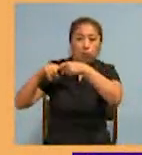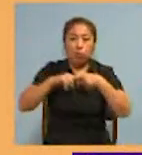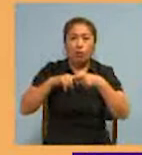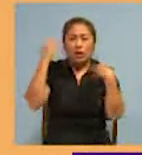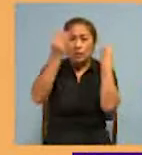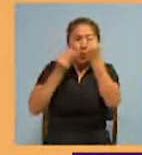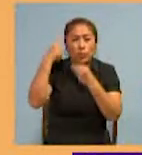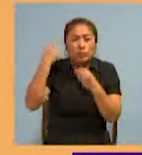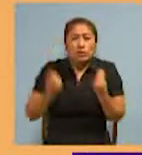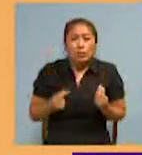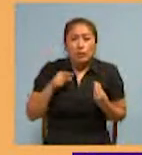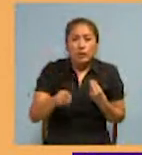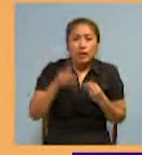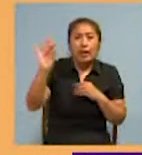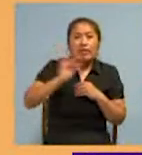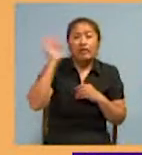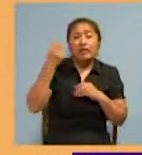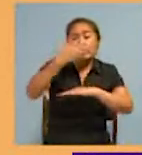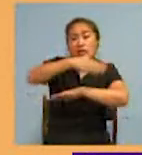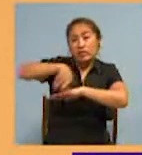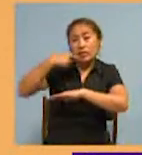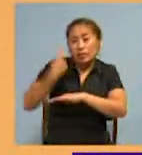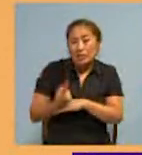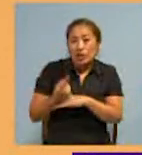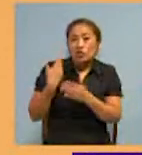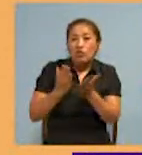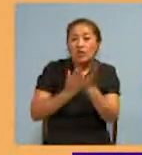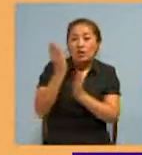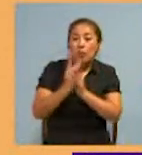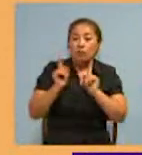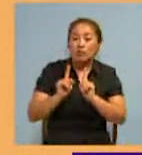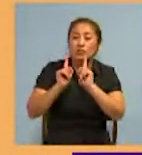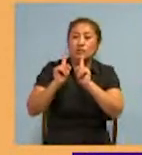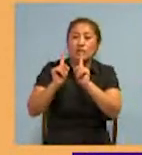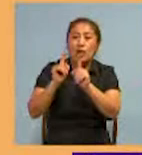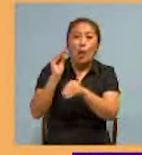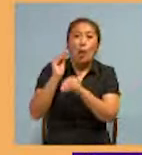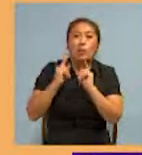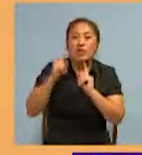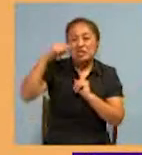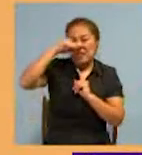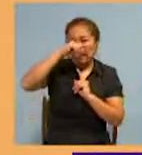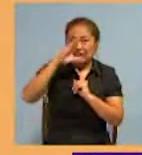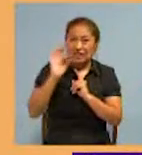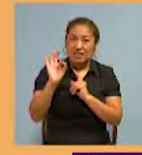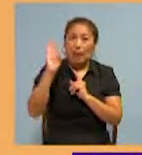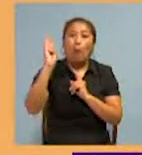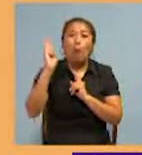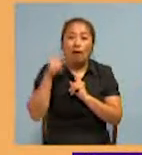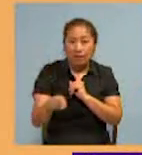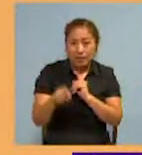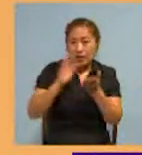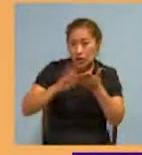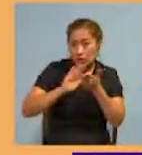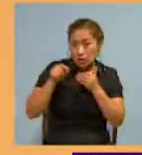preocupación por parte de la división provincial de vialidad en lo que el mantenimiento de esta nueva ruta las 70 vez que ha sido un acceso este